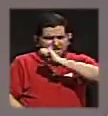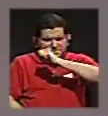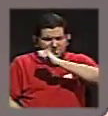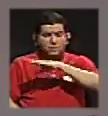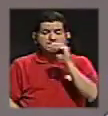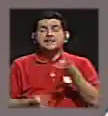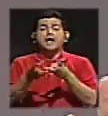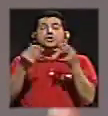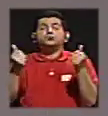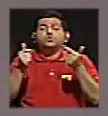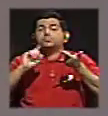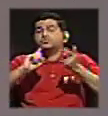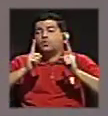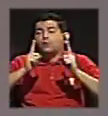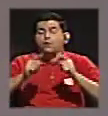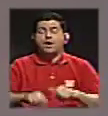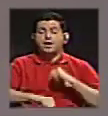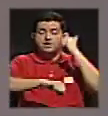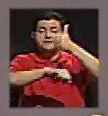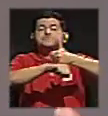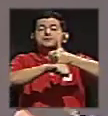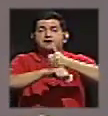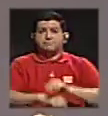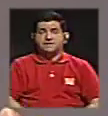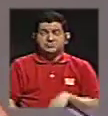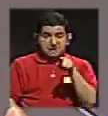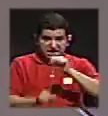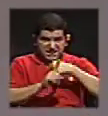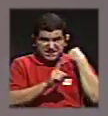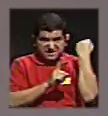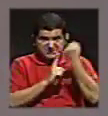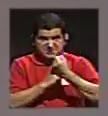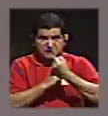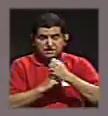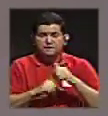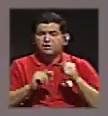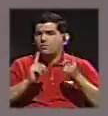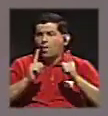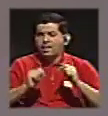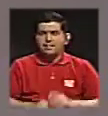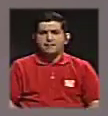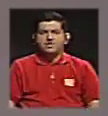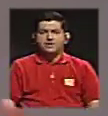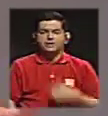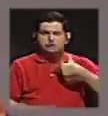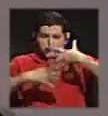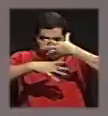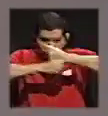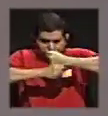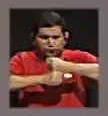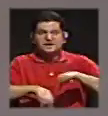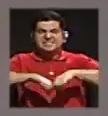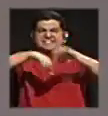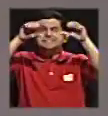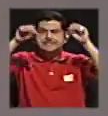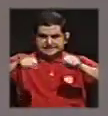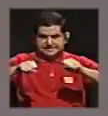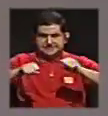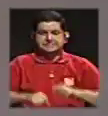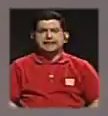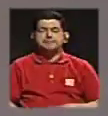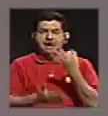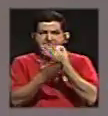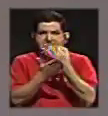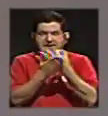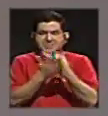y la solución que se estaba planteando a a esta situación Procuro sintetizar tenemos un sistema de